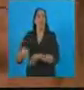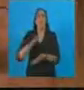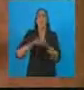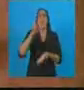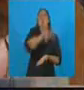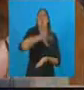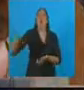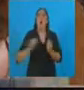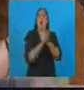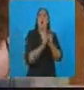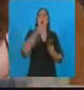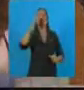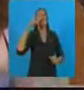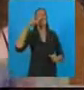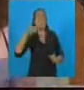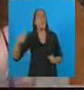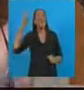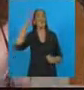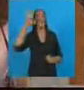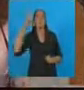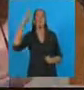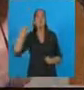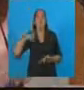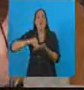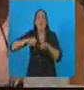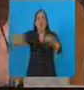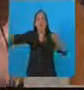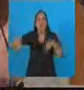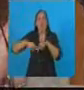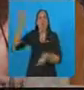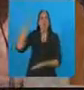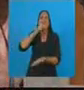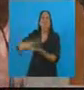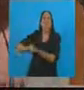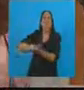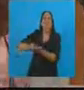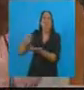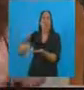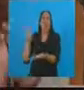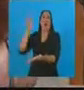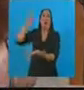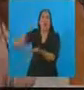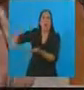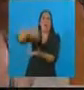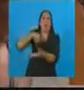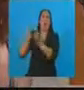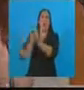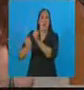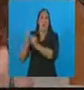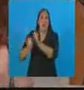empresas y 8.859 hectáreas que estaban baldías, abandonadas y que hoy